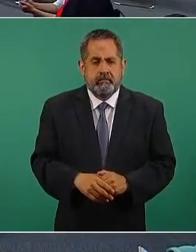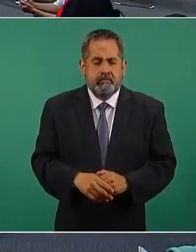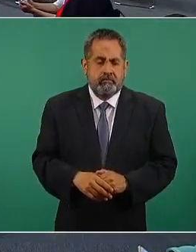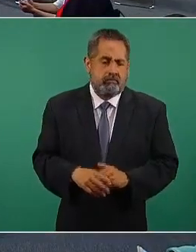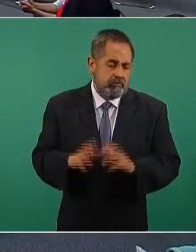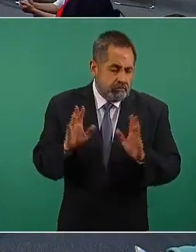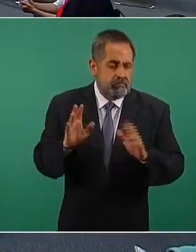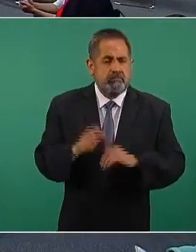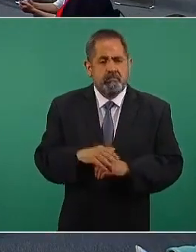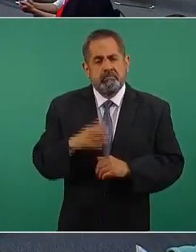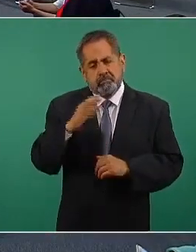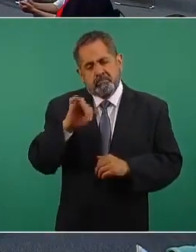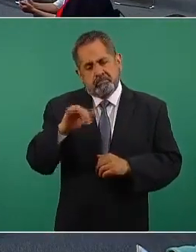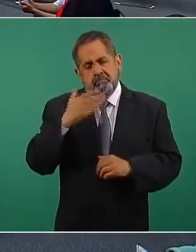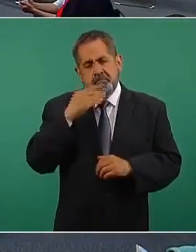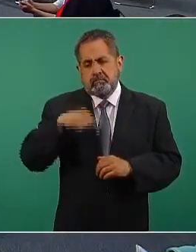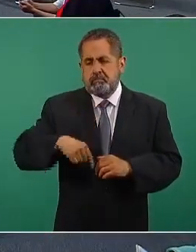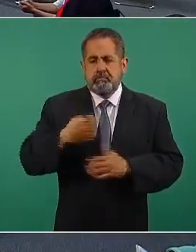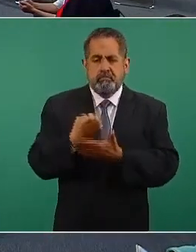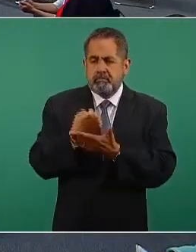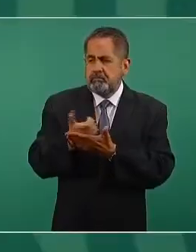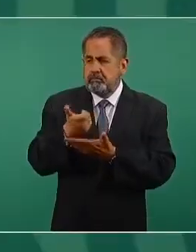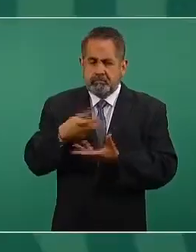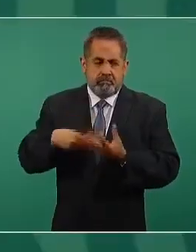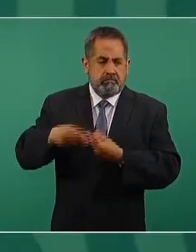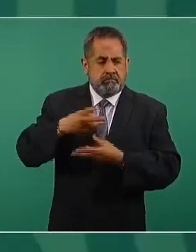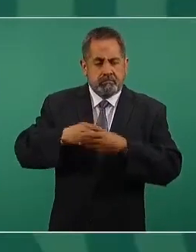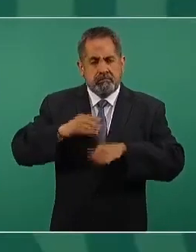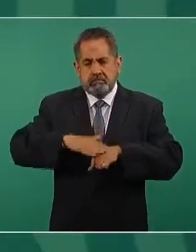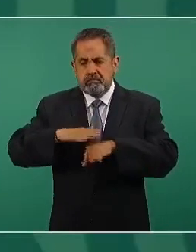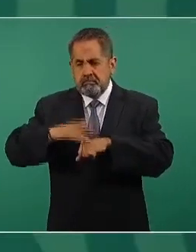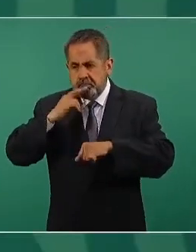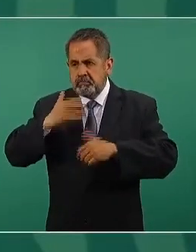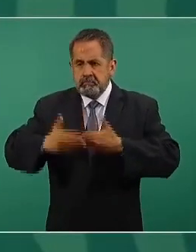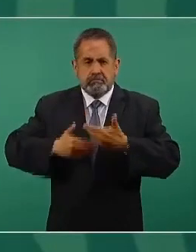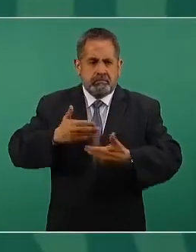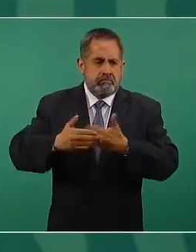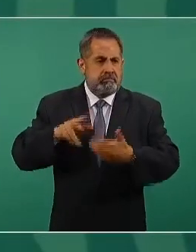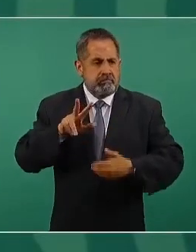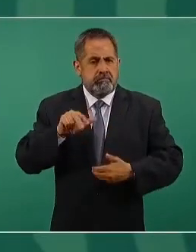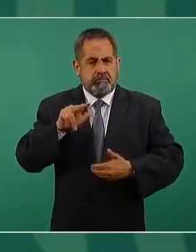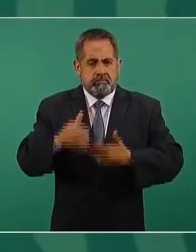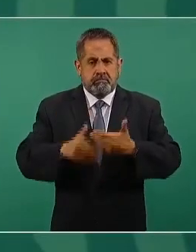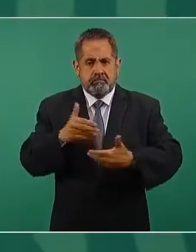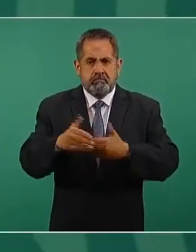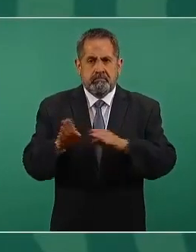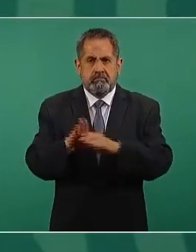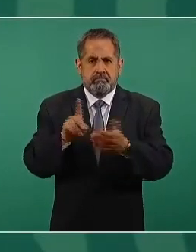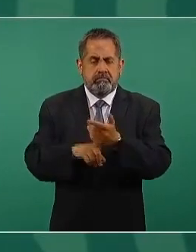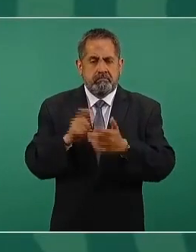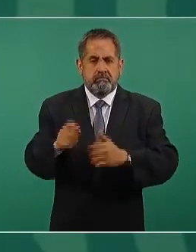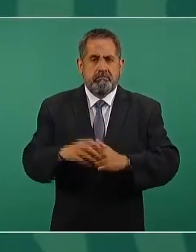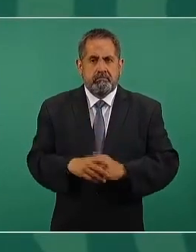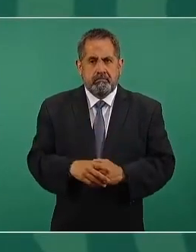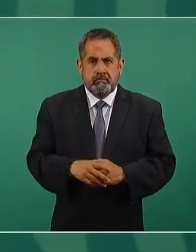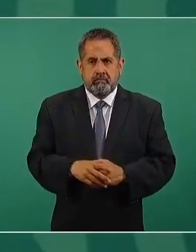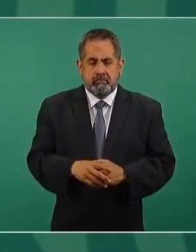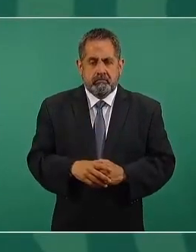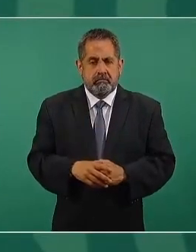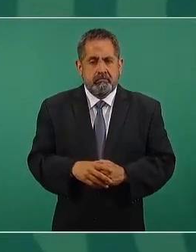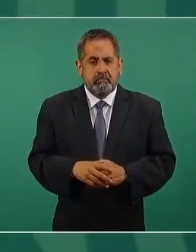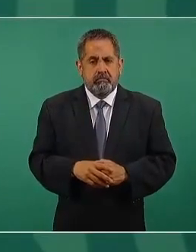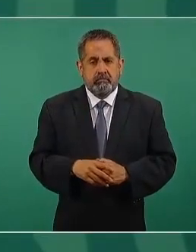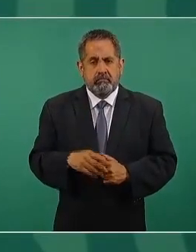respondiendo nuestra economía. Es muy satisfactorio que no haya